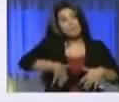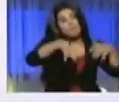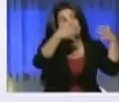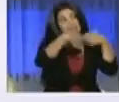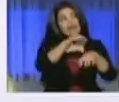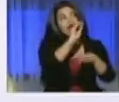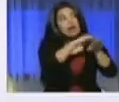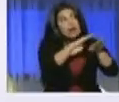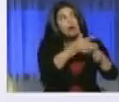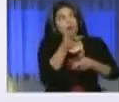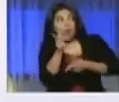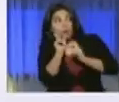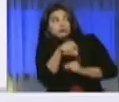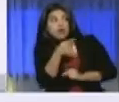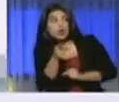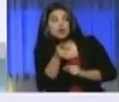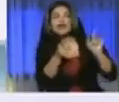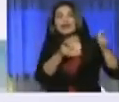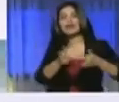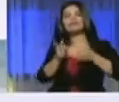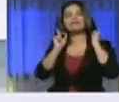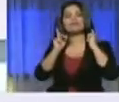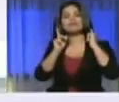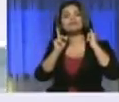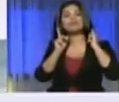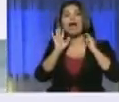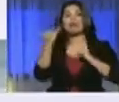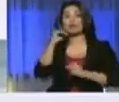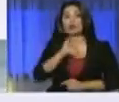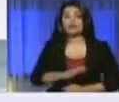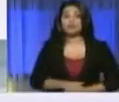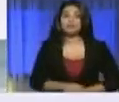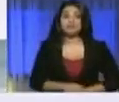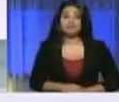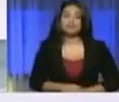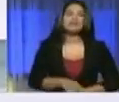era así que el día que dieron el golpe, no por